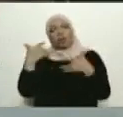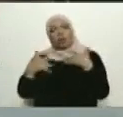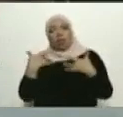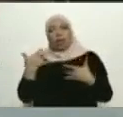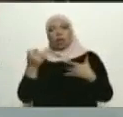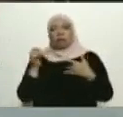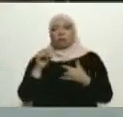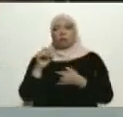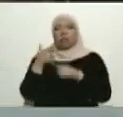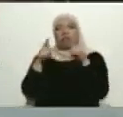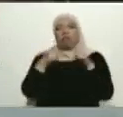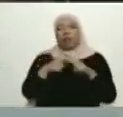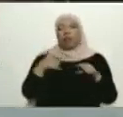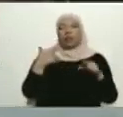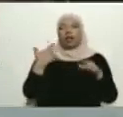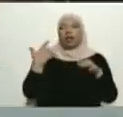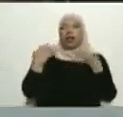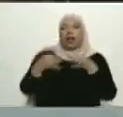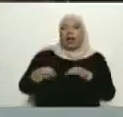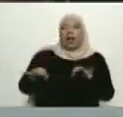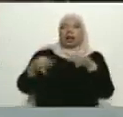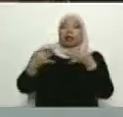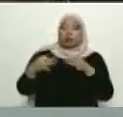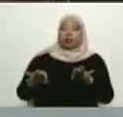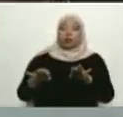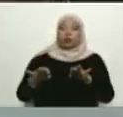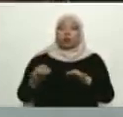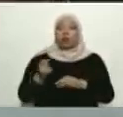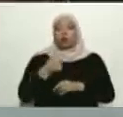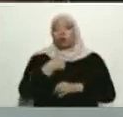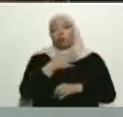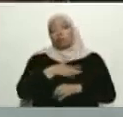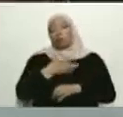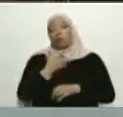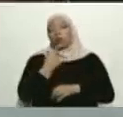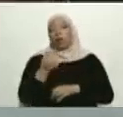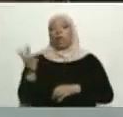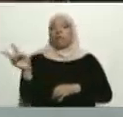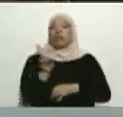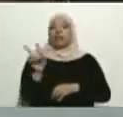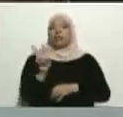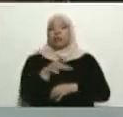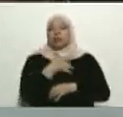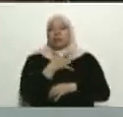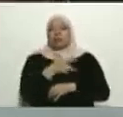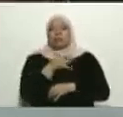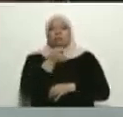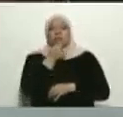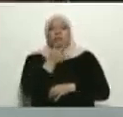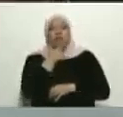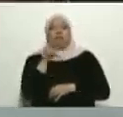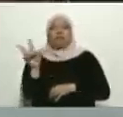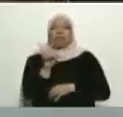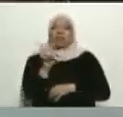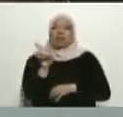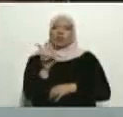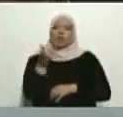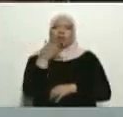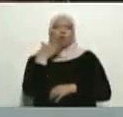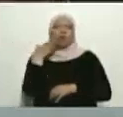todas las posibilidades pero yo tendría que decir que Venezuela es el país más bello del mundo para los venezolanos y la venezolanas no tengo duda que es así